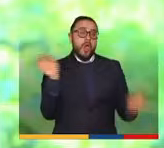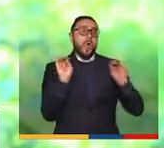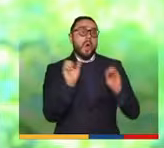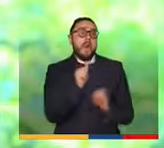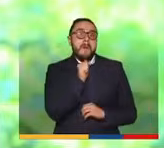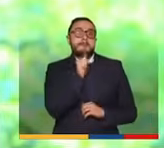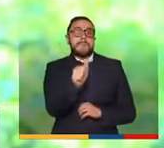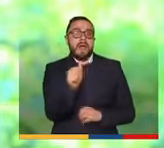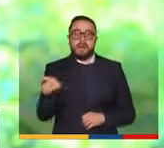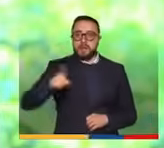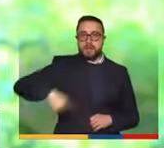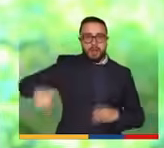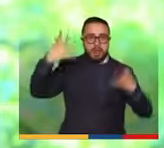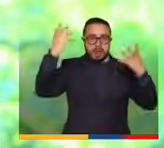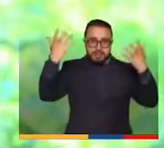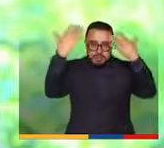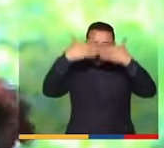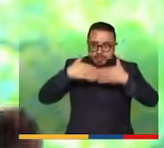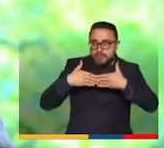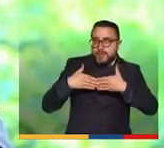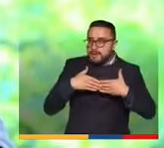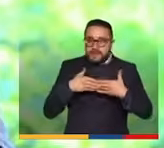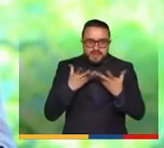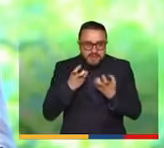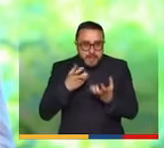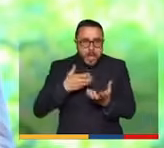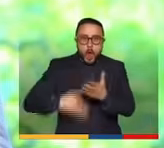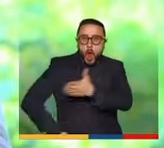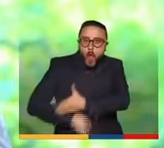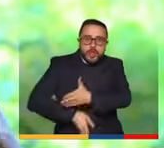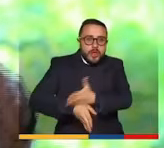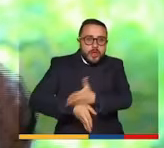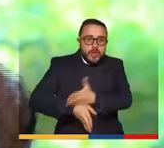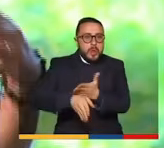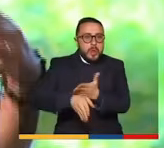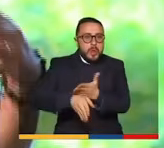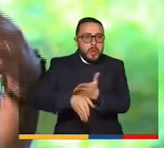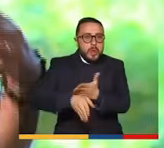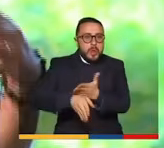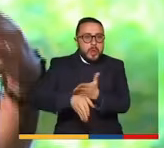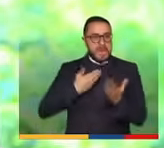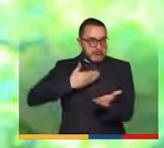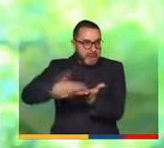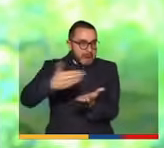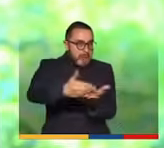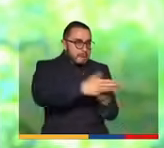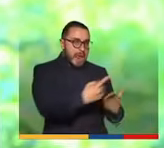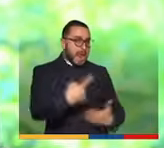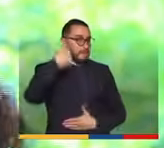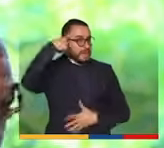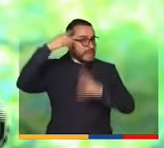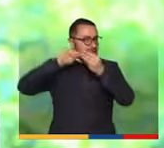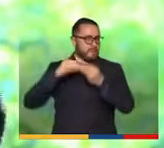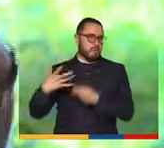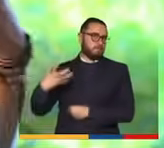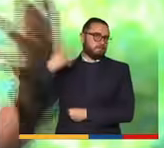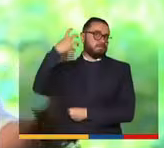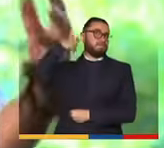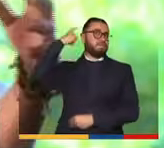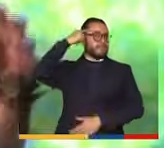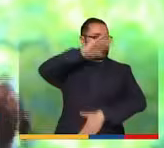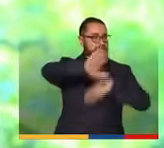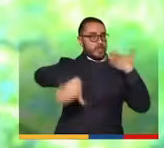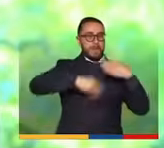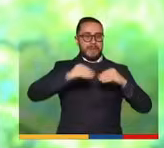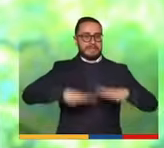porque quieren seguir despojando en una mentalidad feudal que cree que el poder